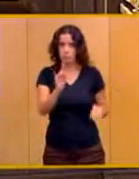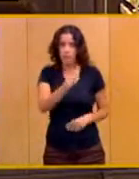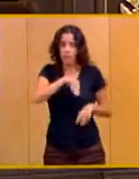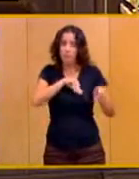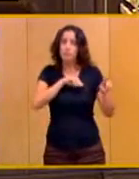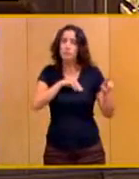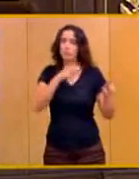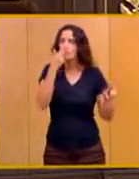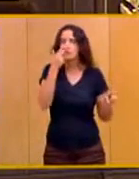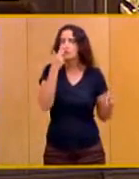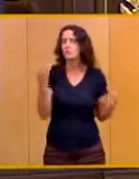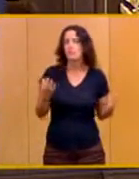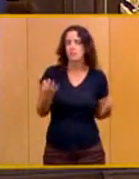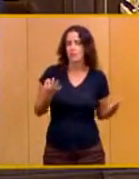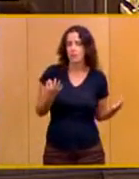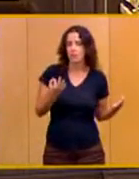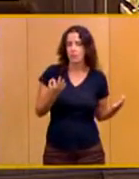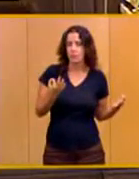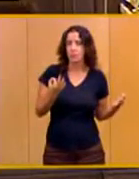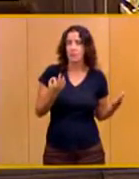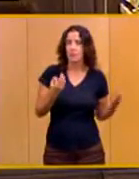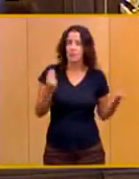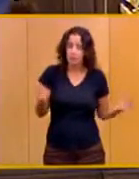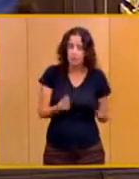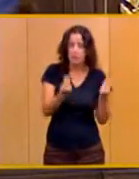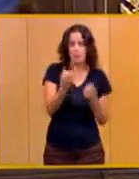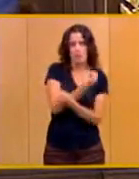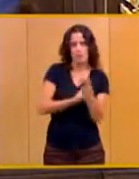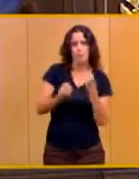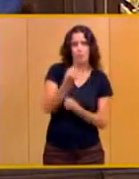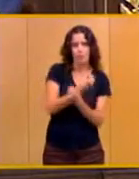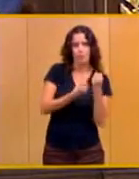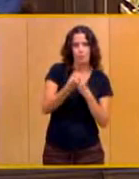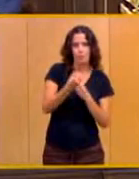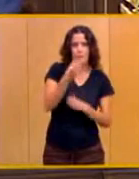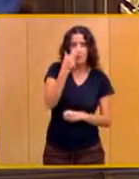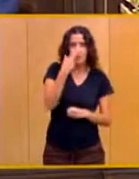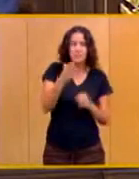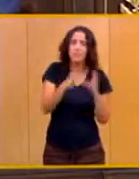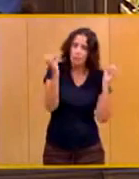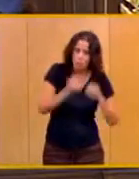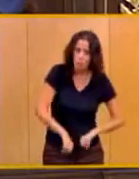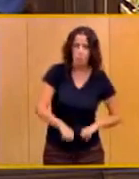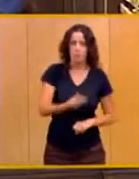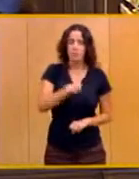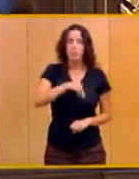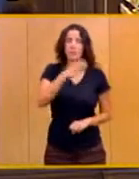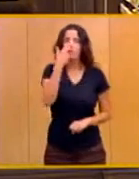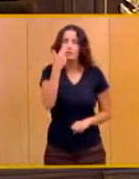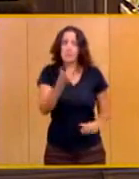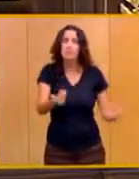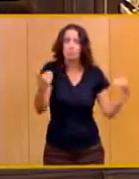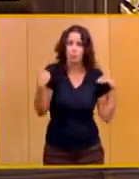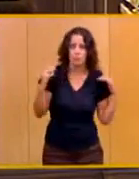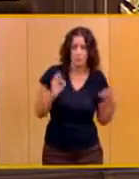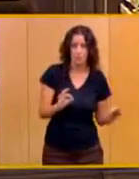conviene la recuperación económica, a España le convienen los acuerdos, a España le conviene la responsabilidad, y a